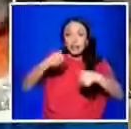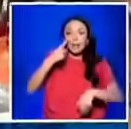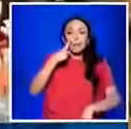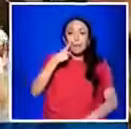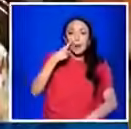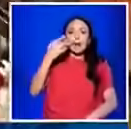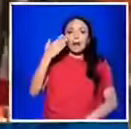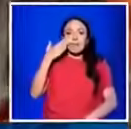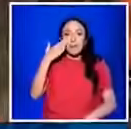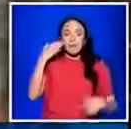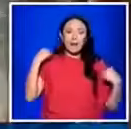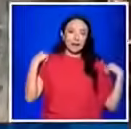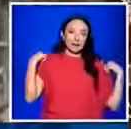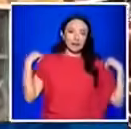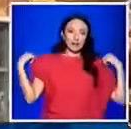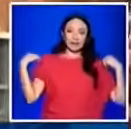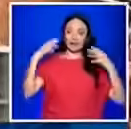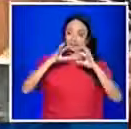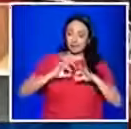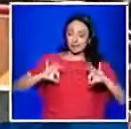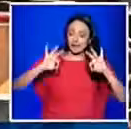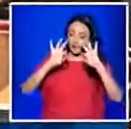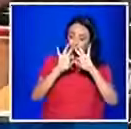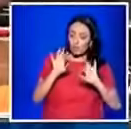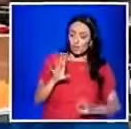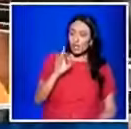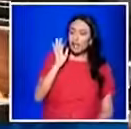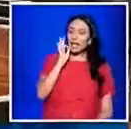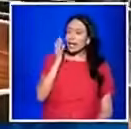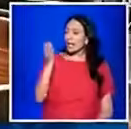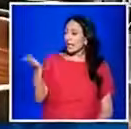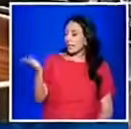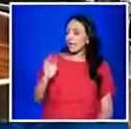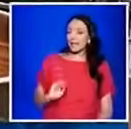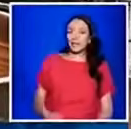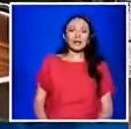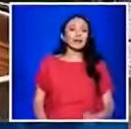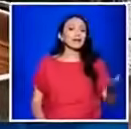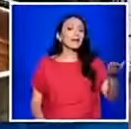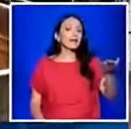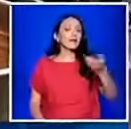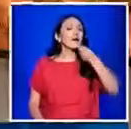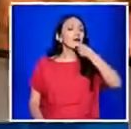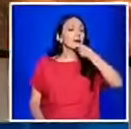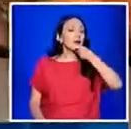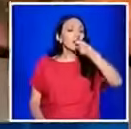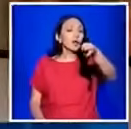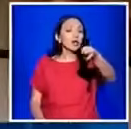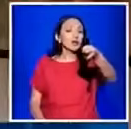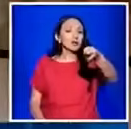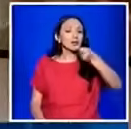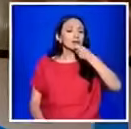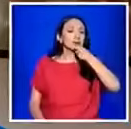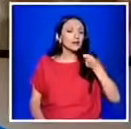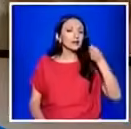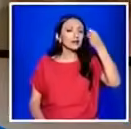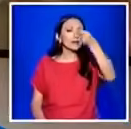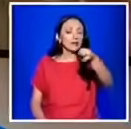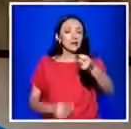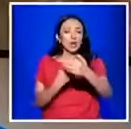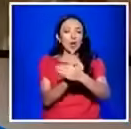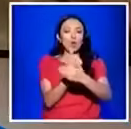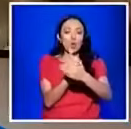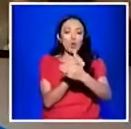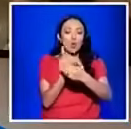queden sorprendidos, queden degustados o realicen sus compras. Ahí, mi Bessy, a ver, póngale el micrófono ahí a la